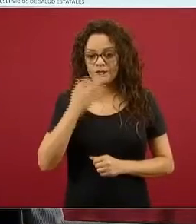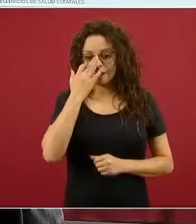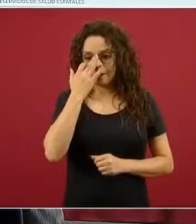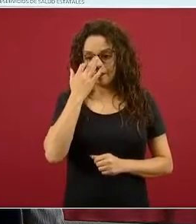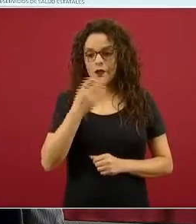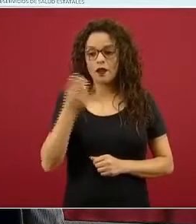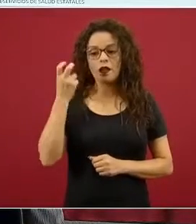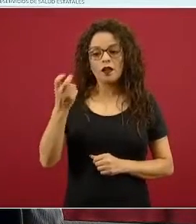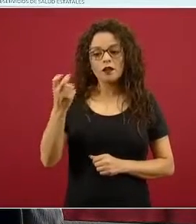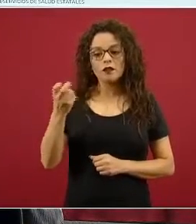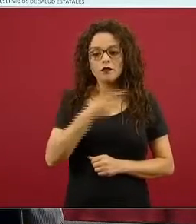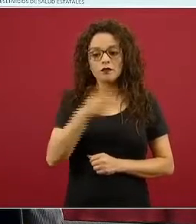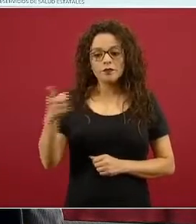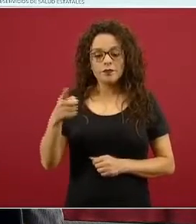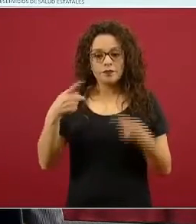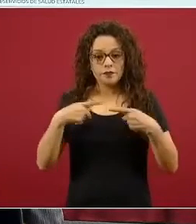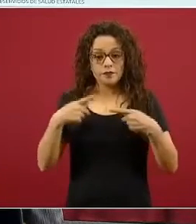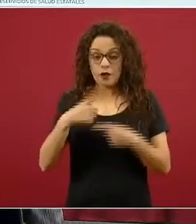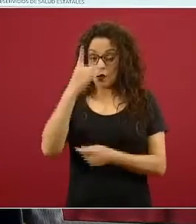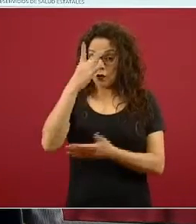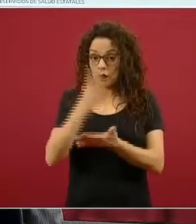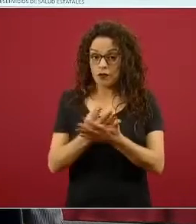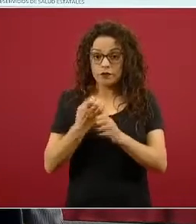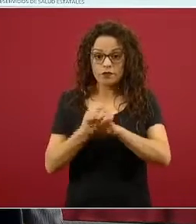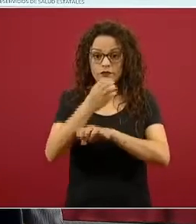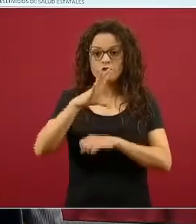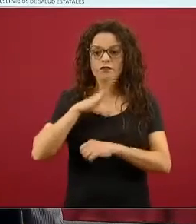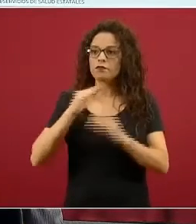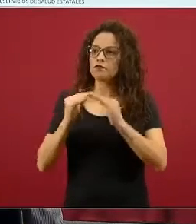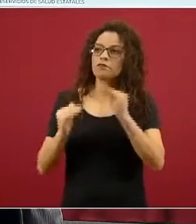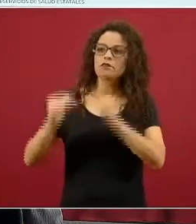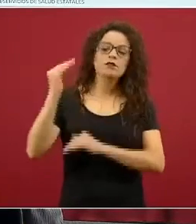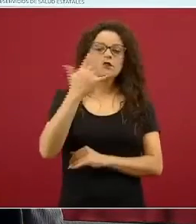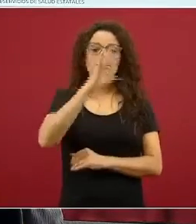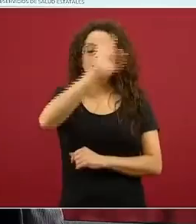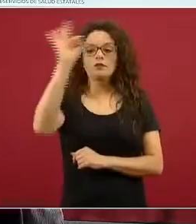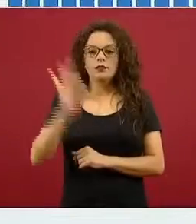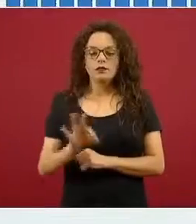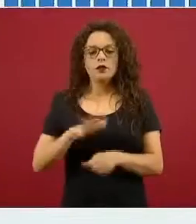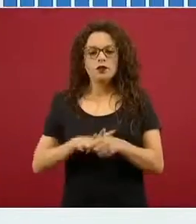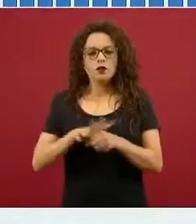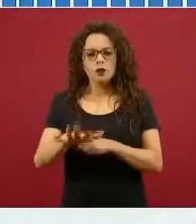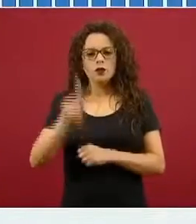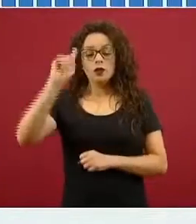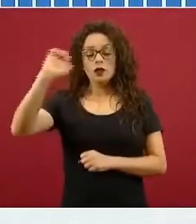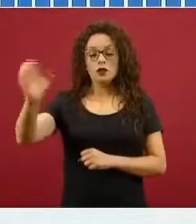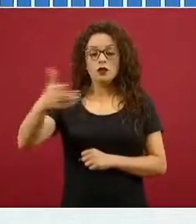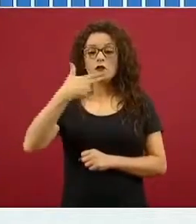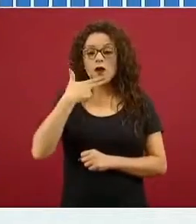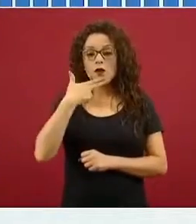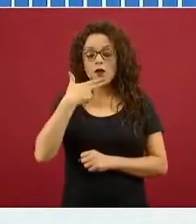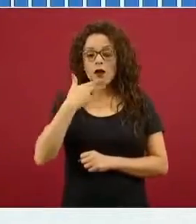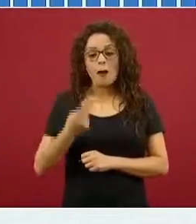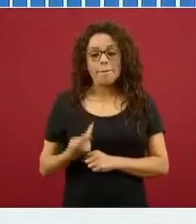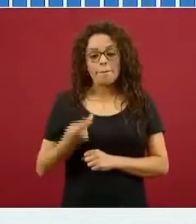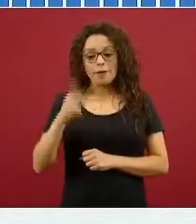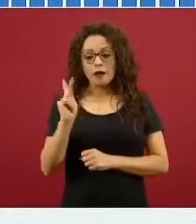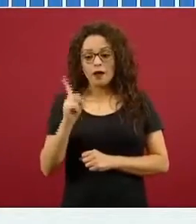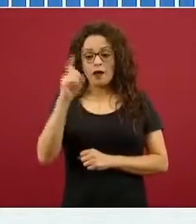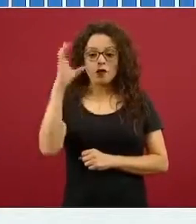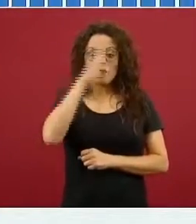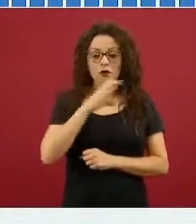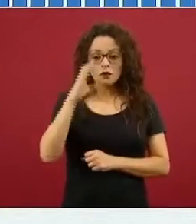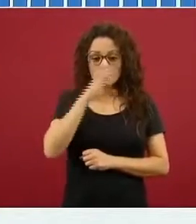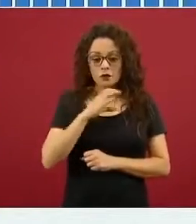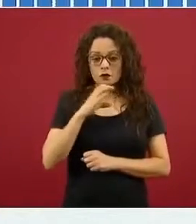tipo de pacientes, solamente un estado rebasa el 50%, que es el estado de Chihuahua. Sin embargo,